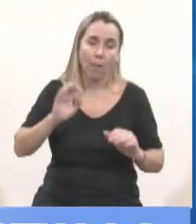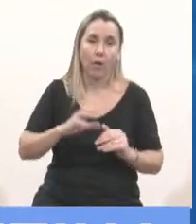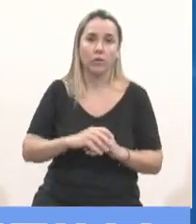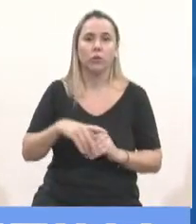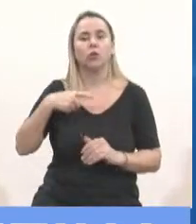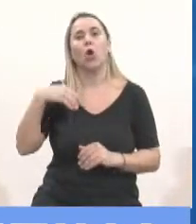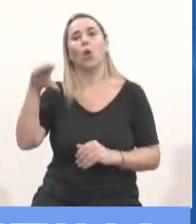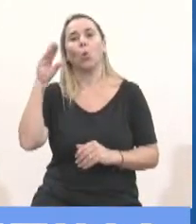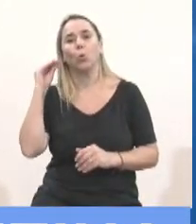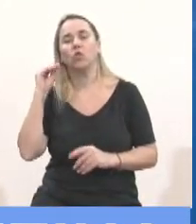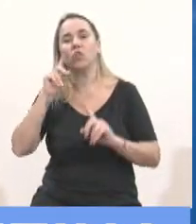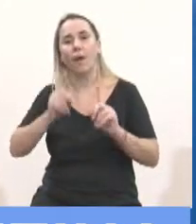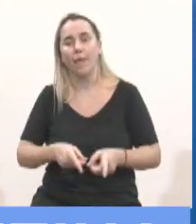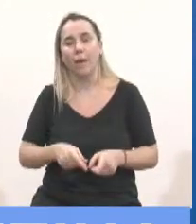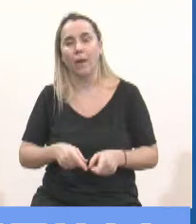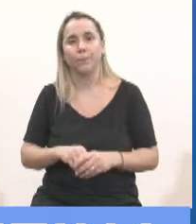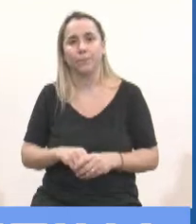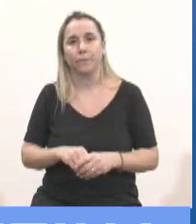Lo escucho también a